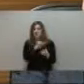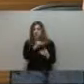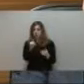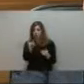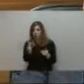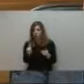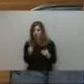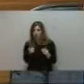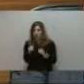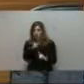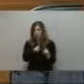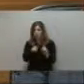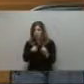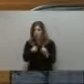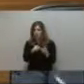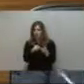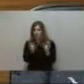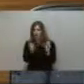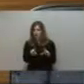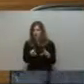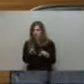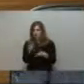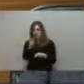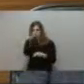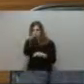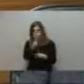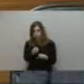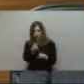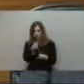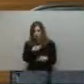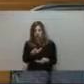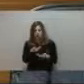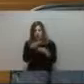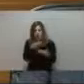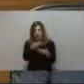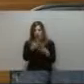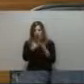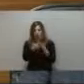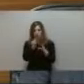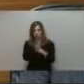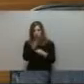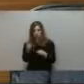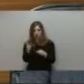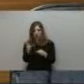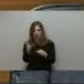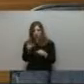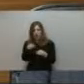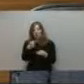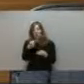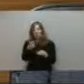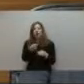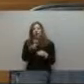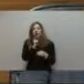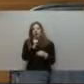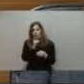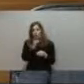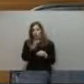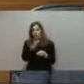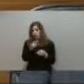problema. Con todos mis respetos, mire, vamos a ayudarles desde el Partido Popular y señalarles el camino. Creo que andan